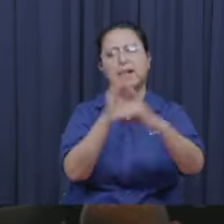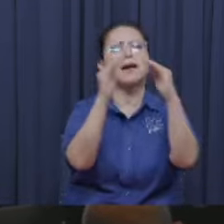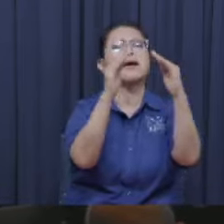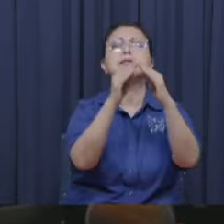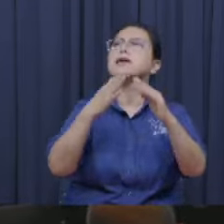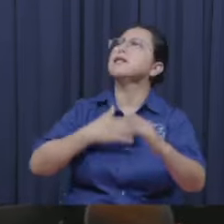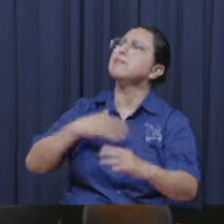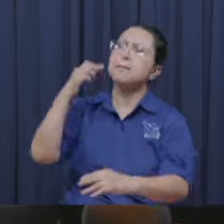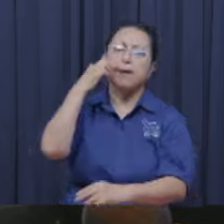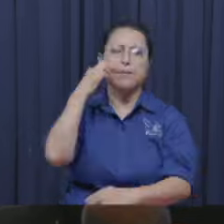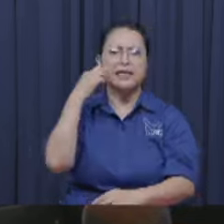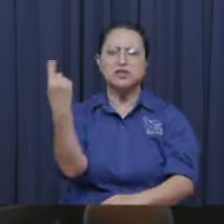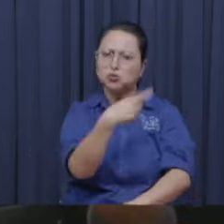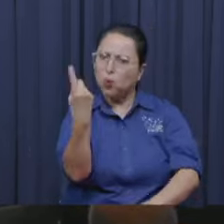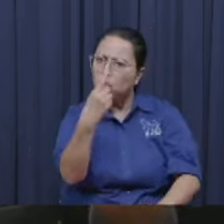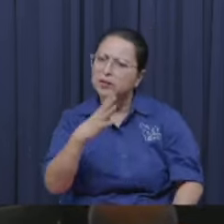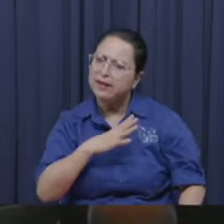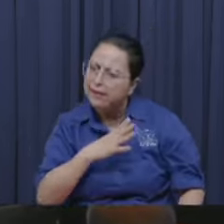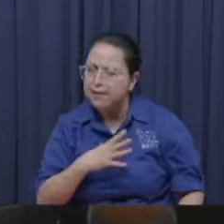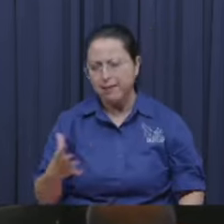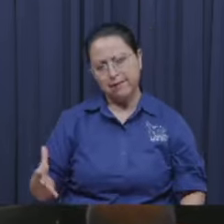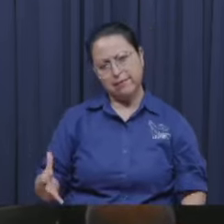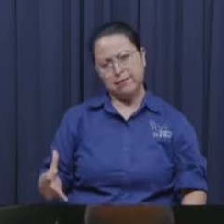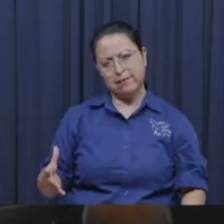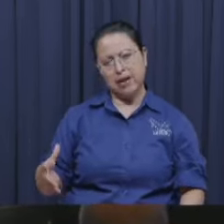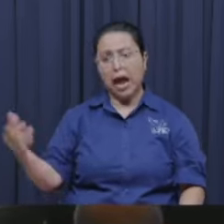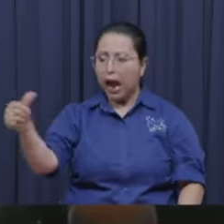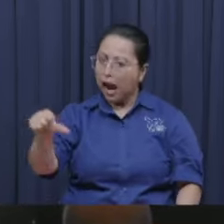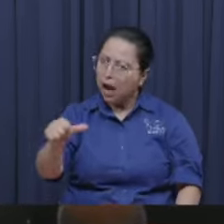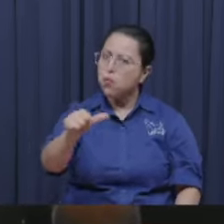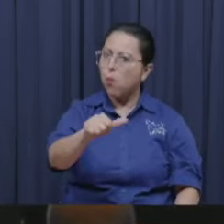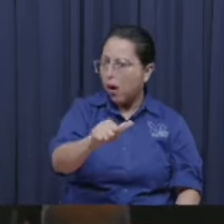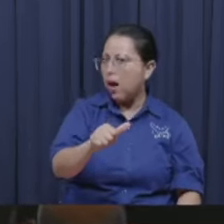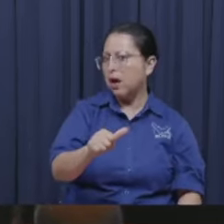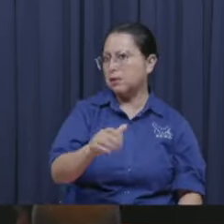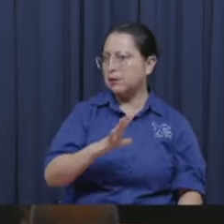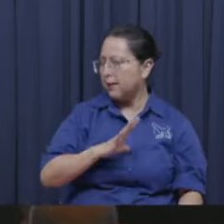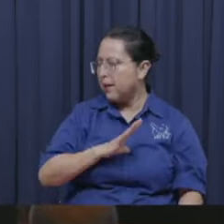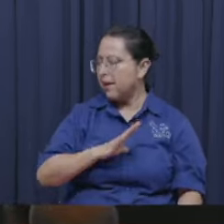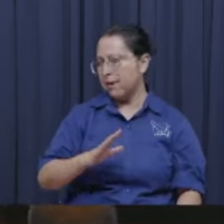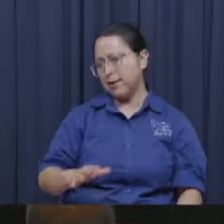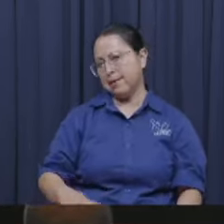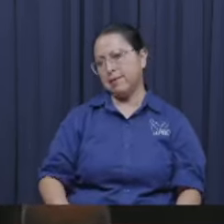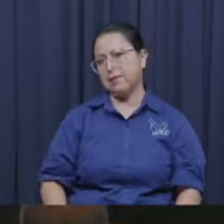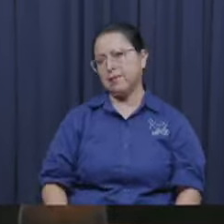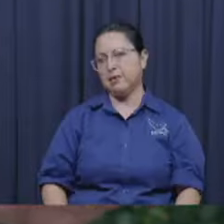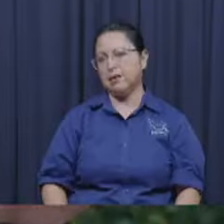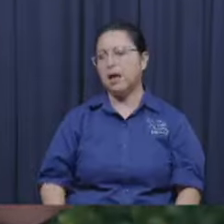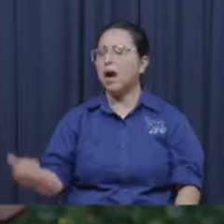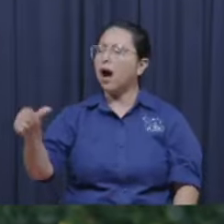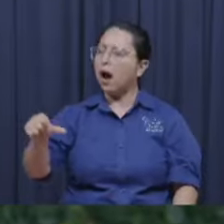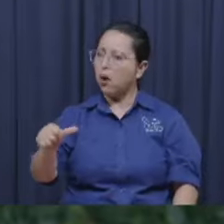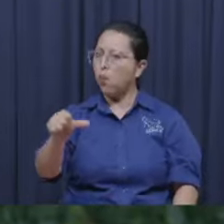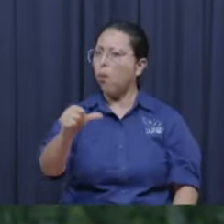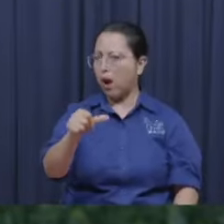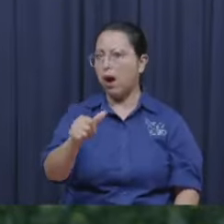Nunca faltaba comida, agua para bañarme, aunque sea fría, pero agua al